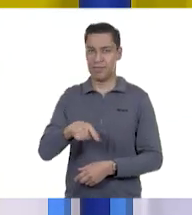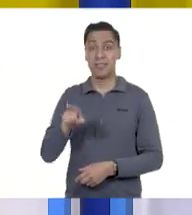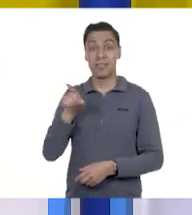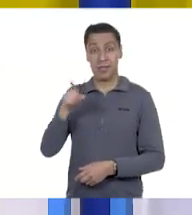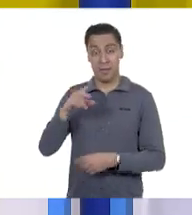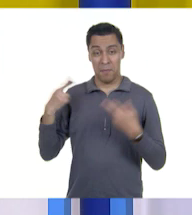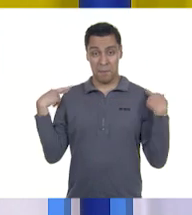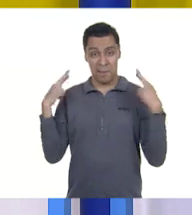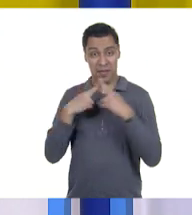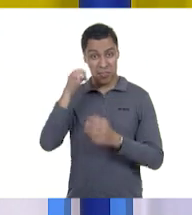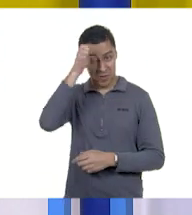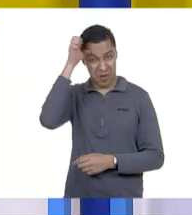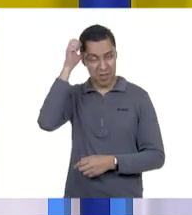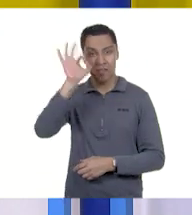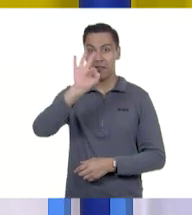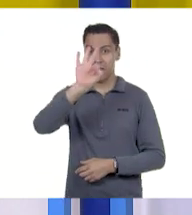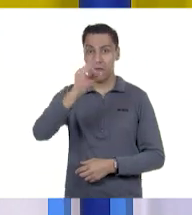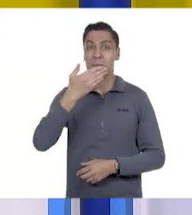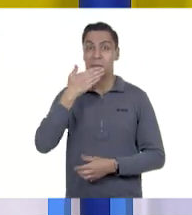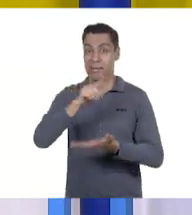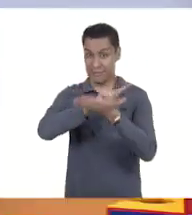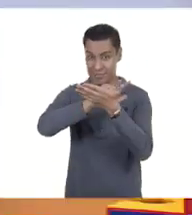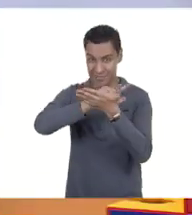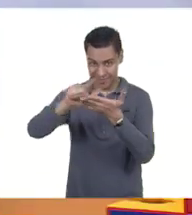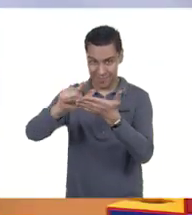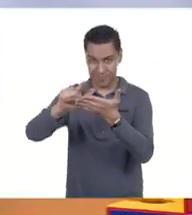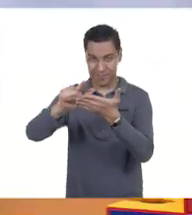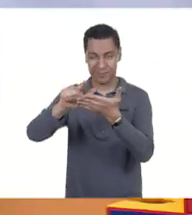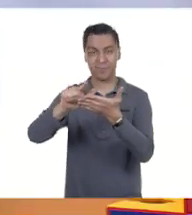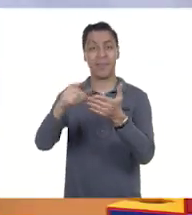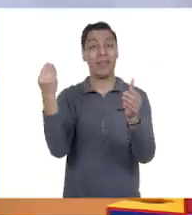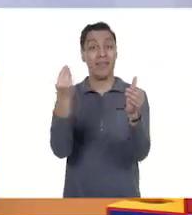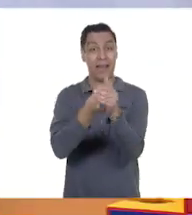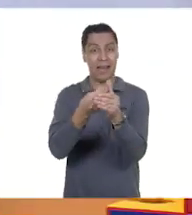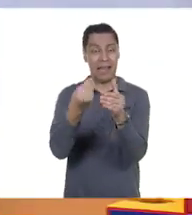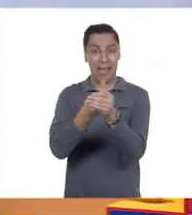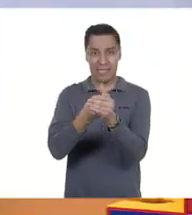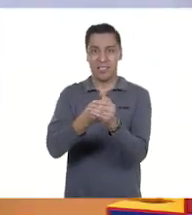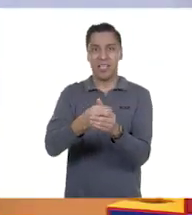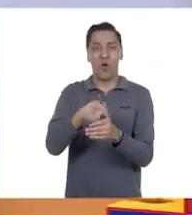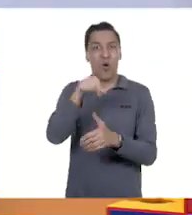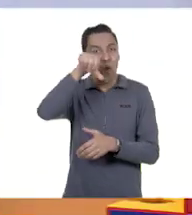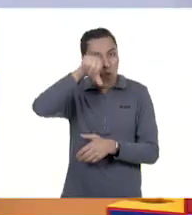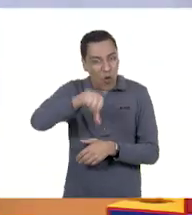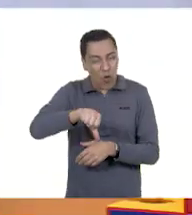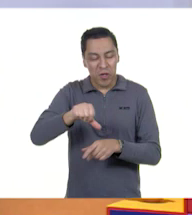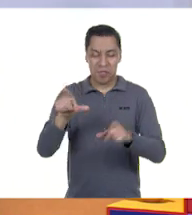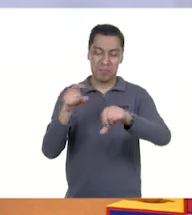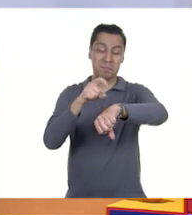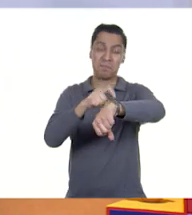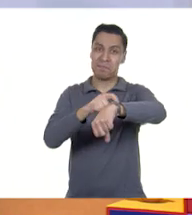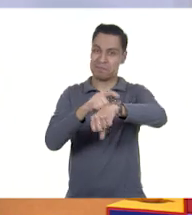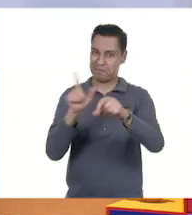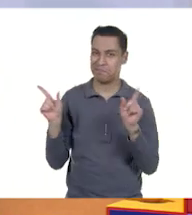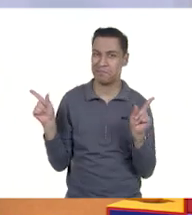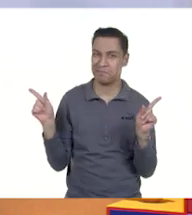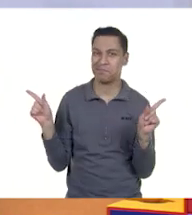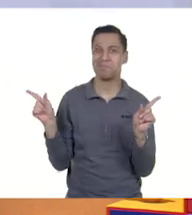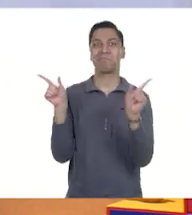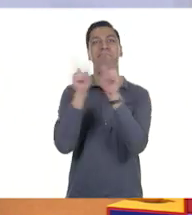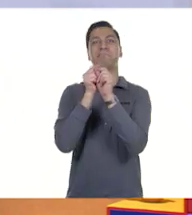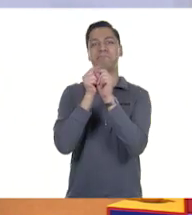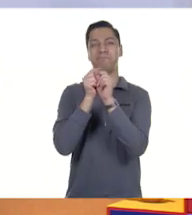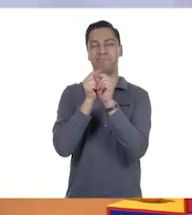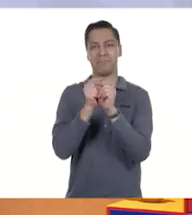tener las manos limpias. Me encantó la clase que nos diste, Lenny, el día de hoy. Lamentablemente se nos terminó el tiempo y creo que este